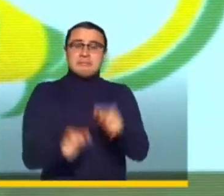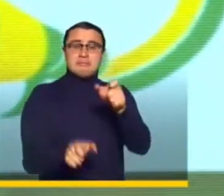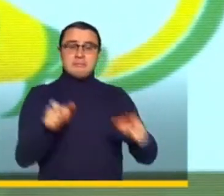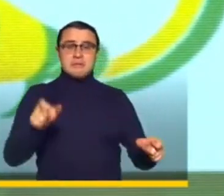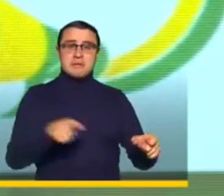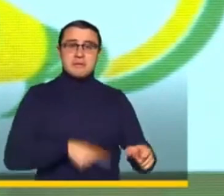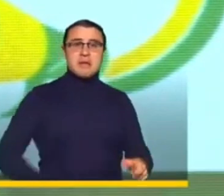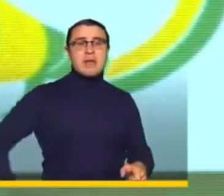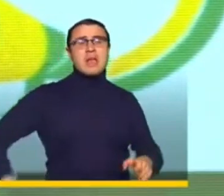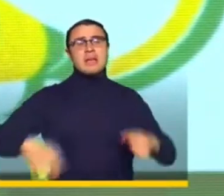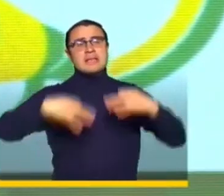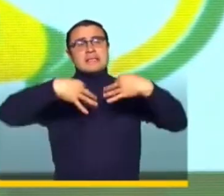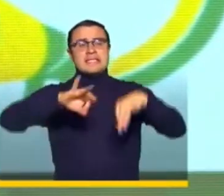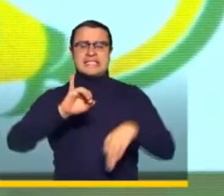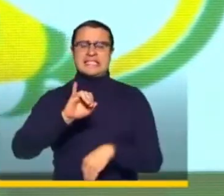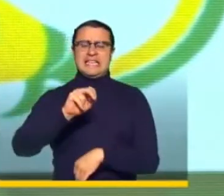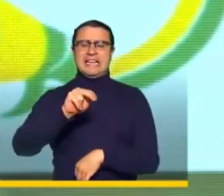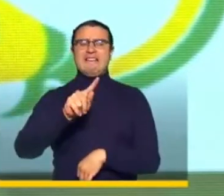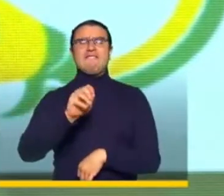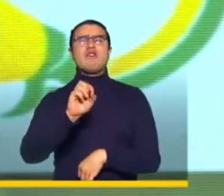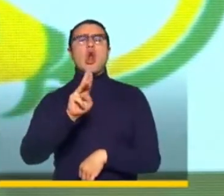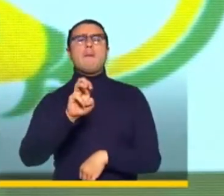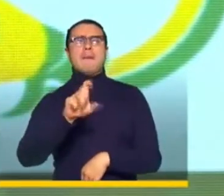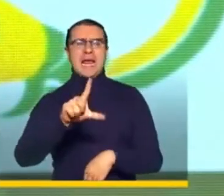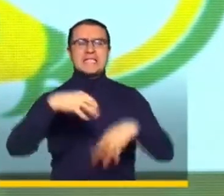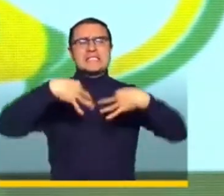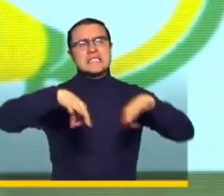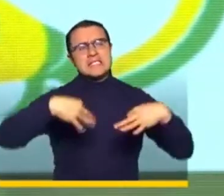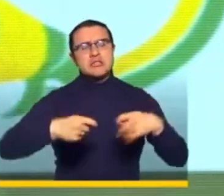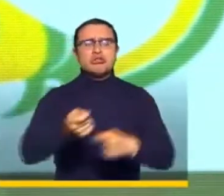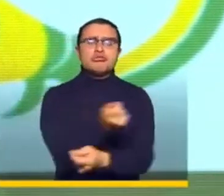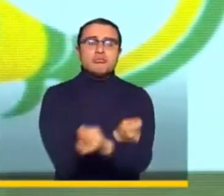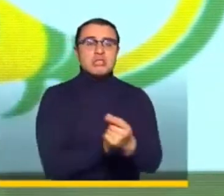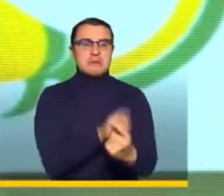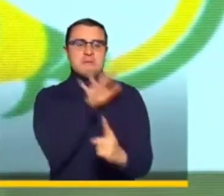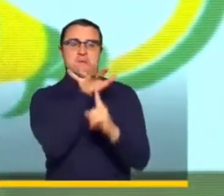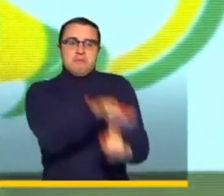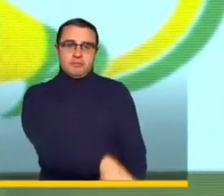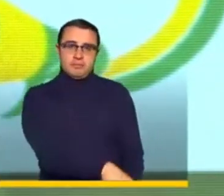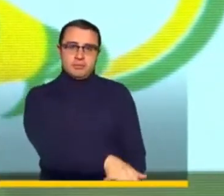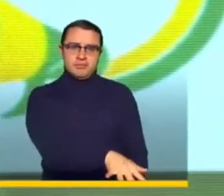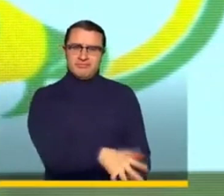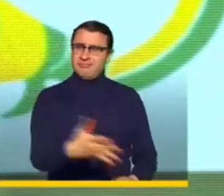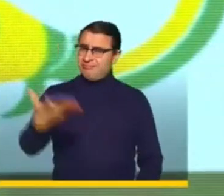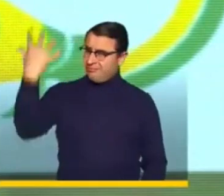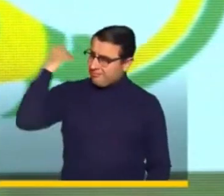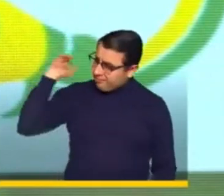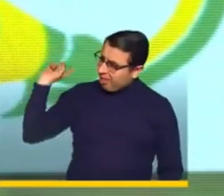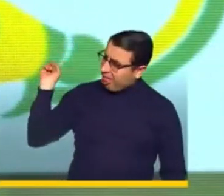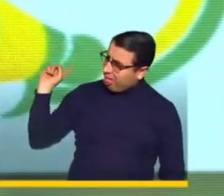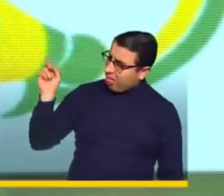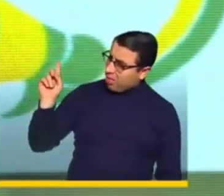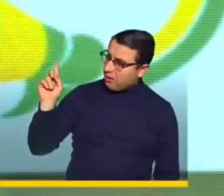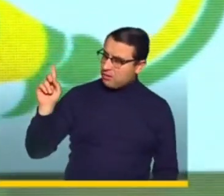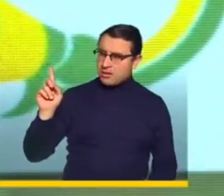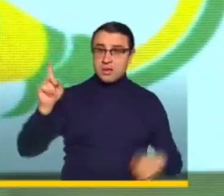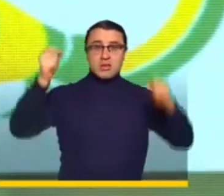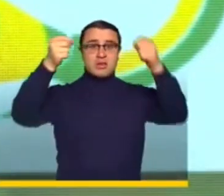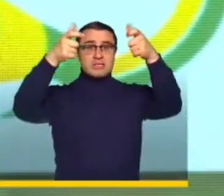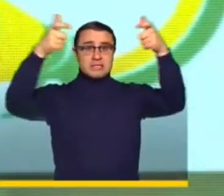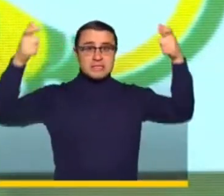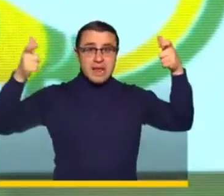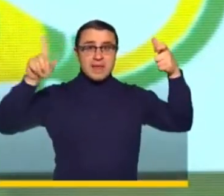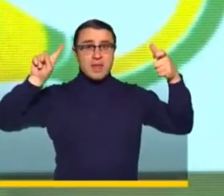llaman informales. En cambio, el gobierno, el Estado,